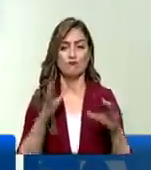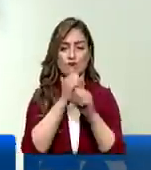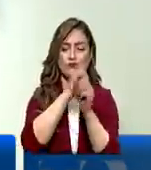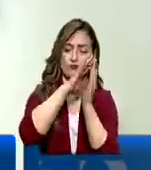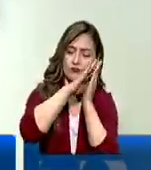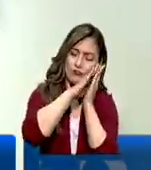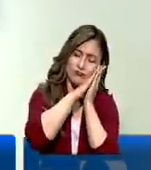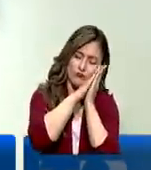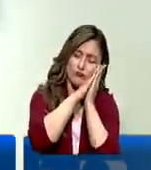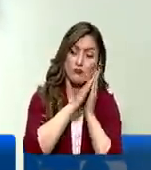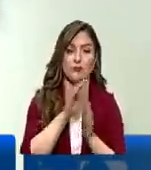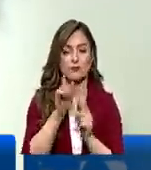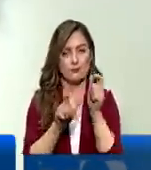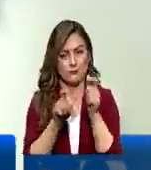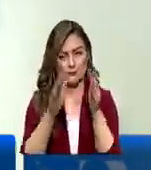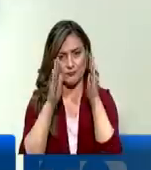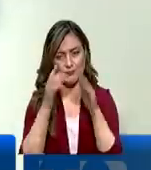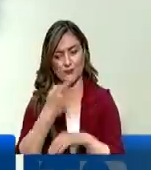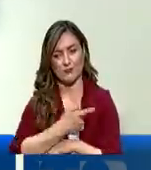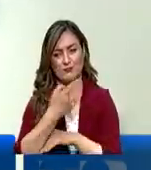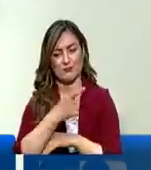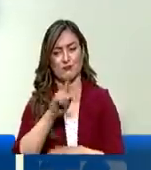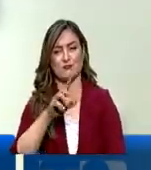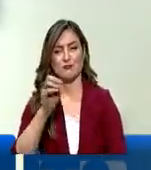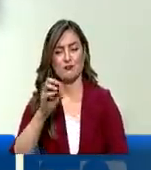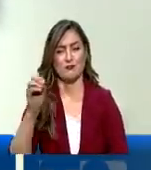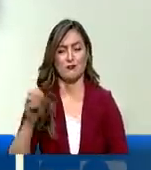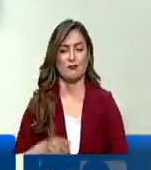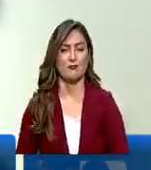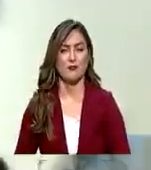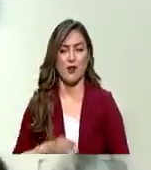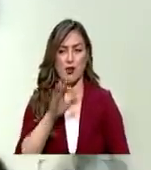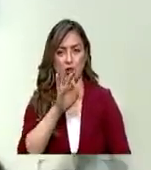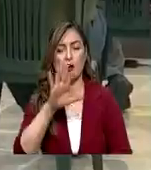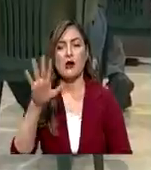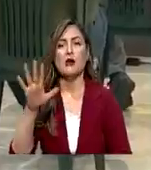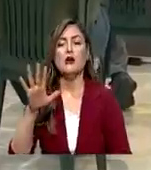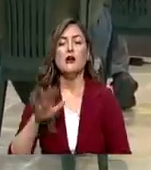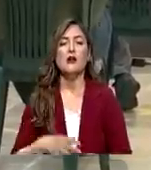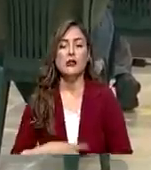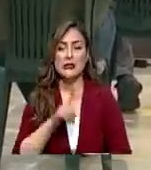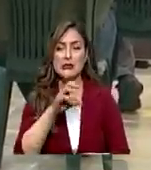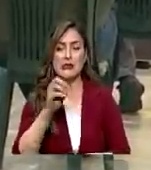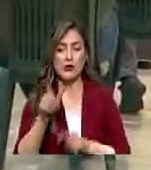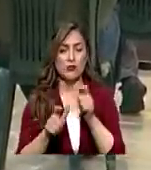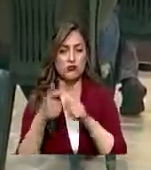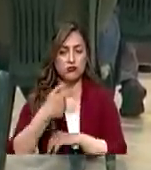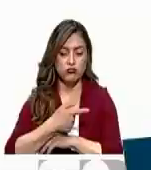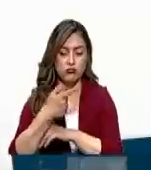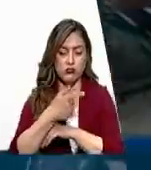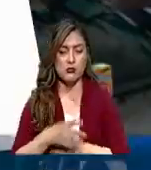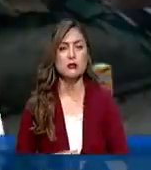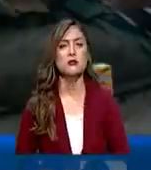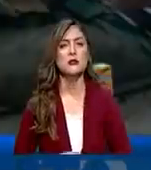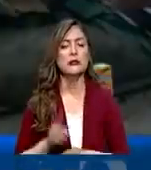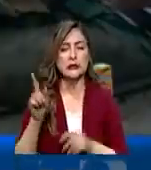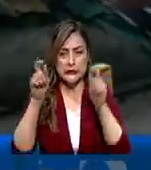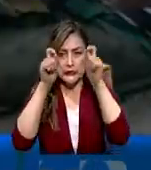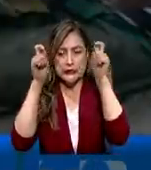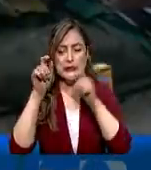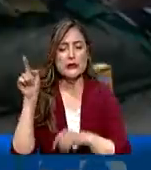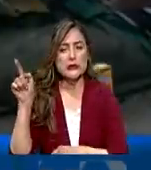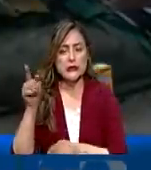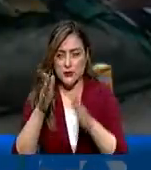atención a 100 personas diarias, entre 95 y 100 personas diarias. En lo que va del año, el Patronato San José ha